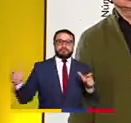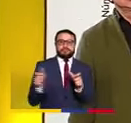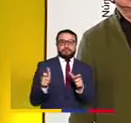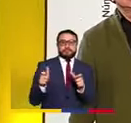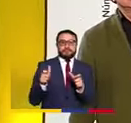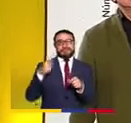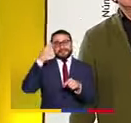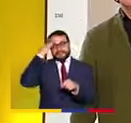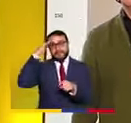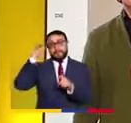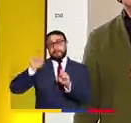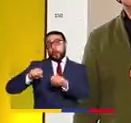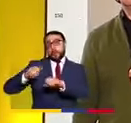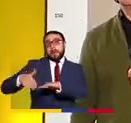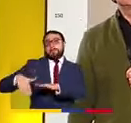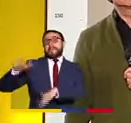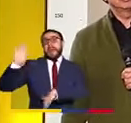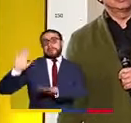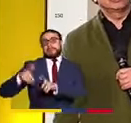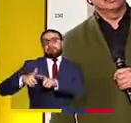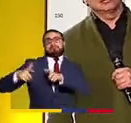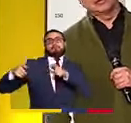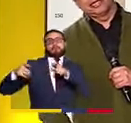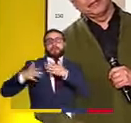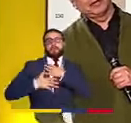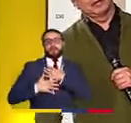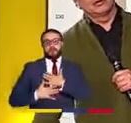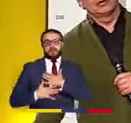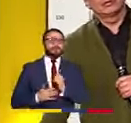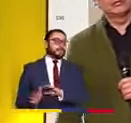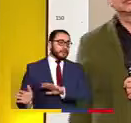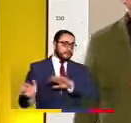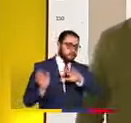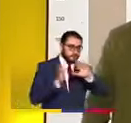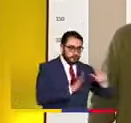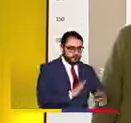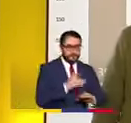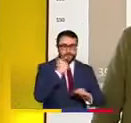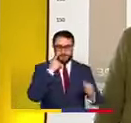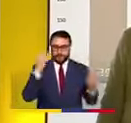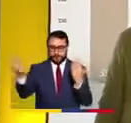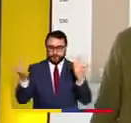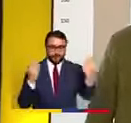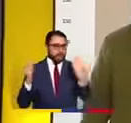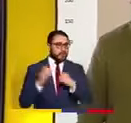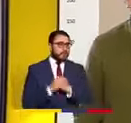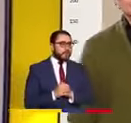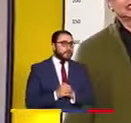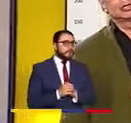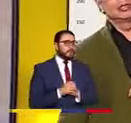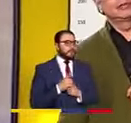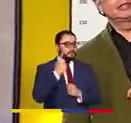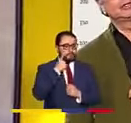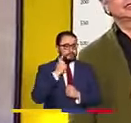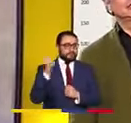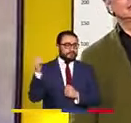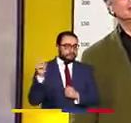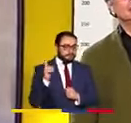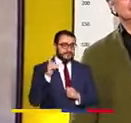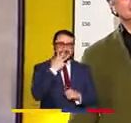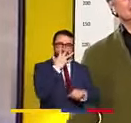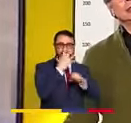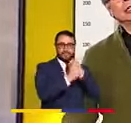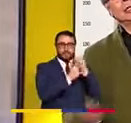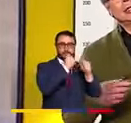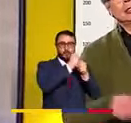mayor. Aquí pasamos a el periodo, esto es desnutrición en menores de